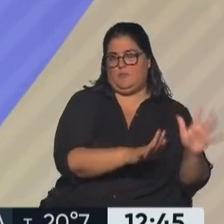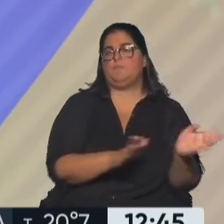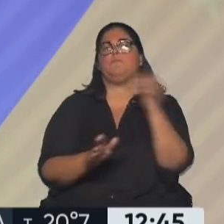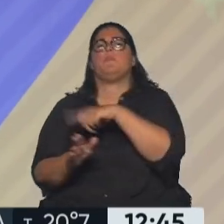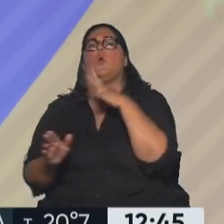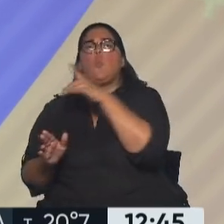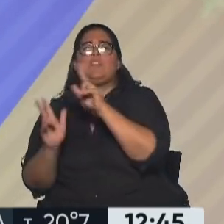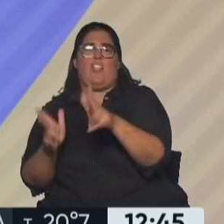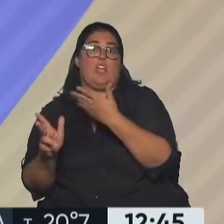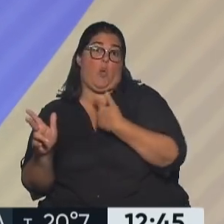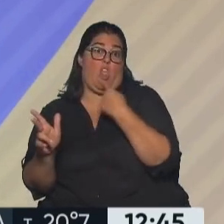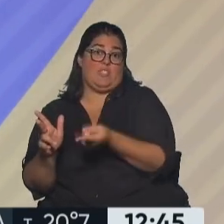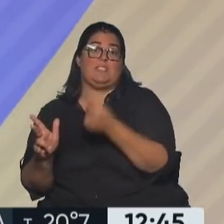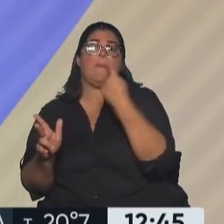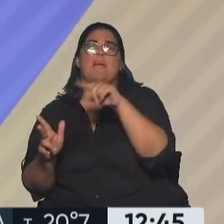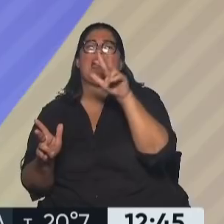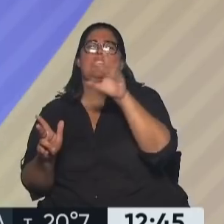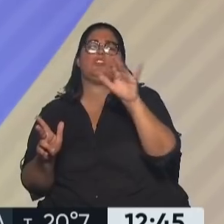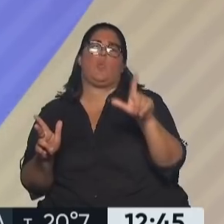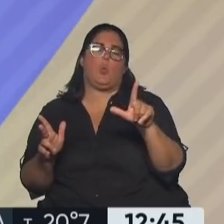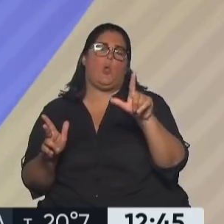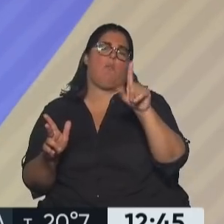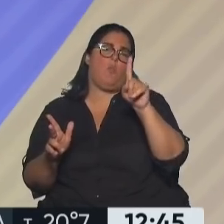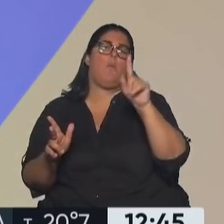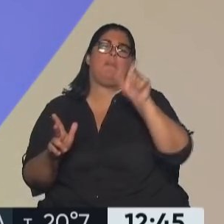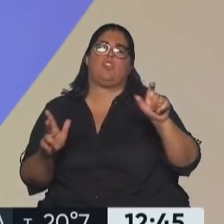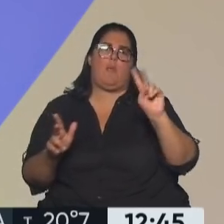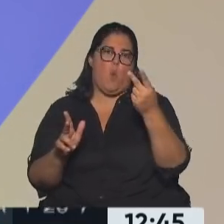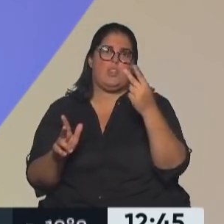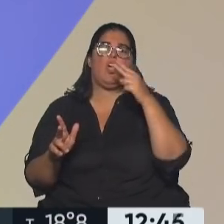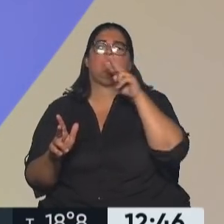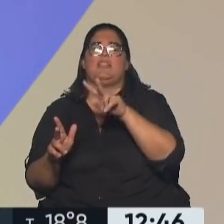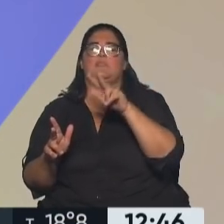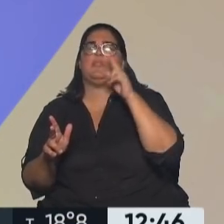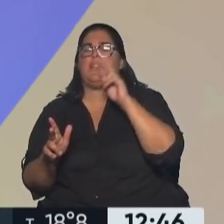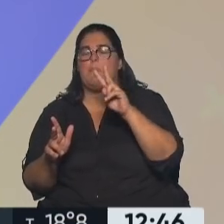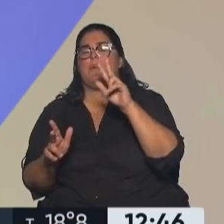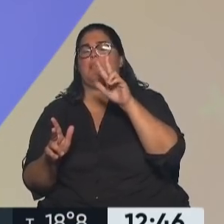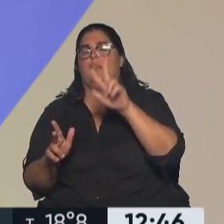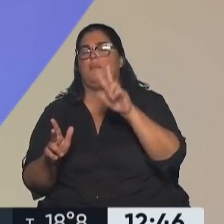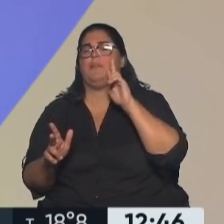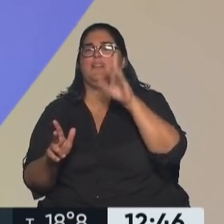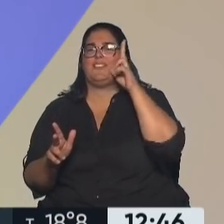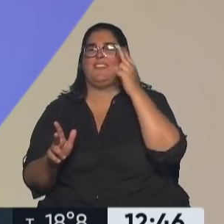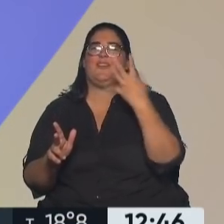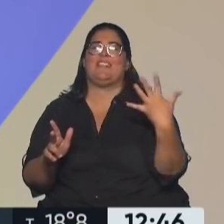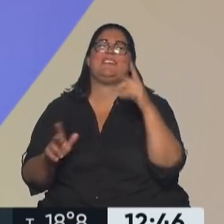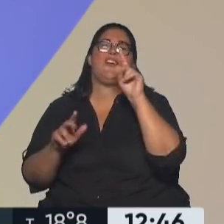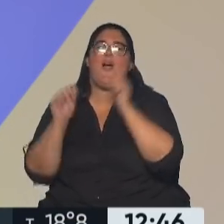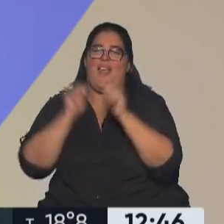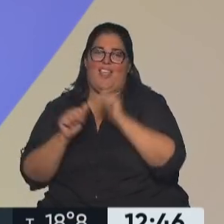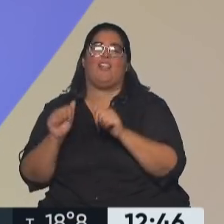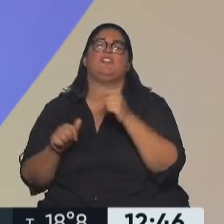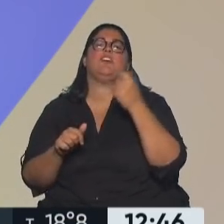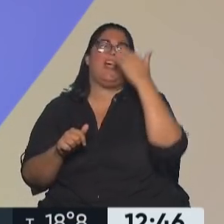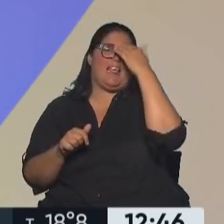el gobierno ruso, tuvo 1.351 muertos y 3.825 heridos. Estados Unidos dice que son más de